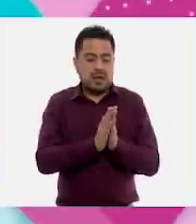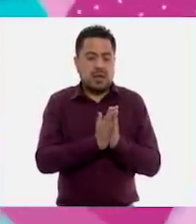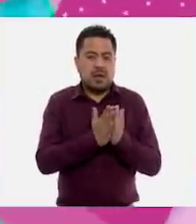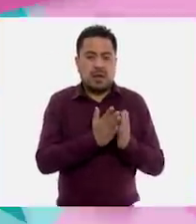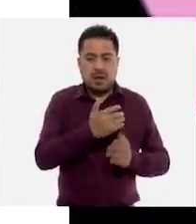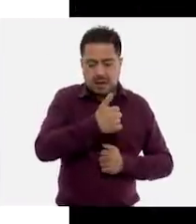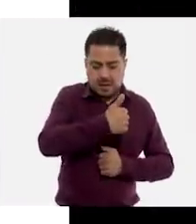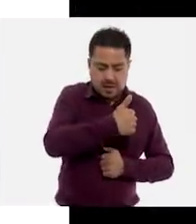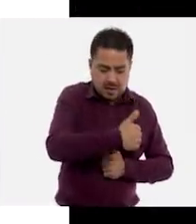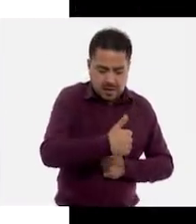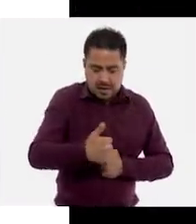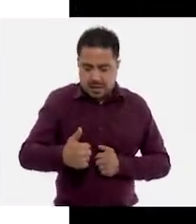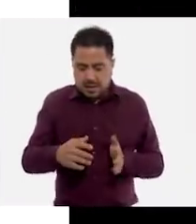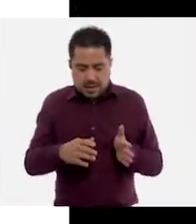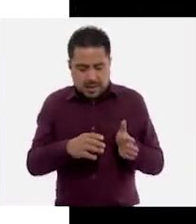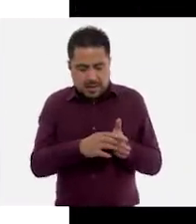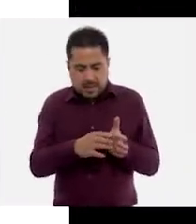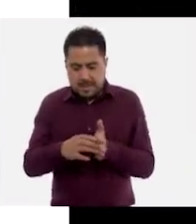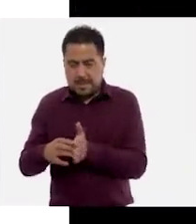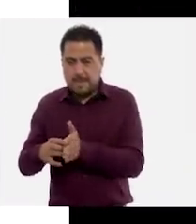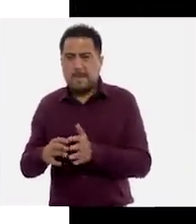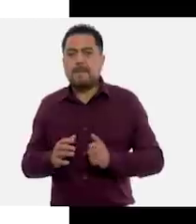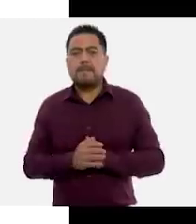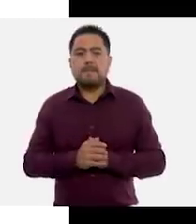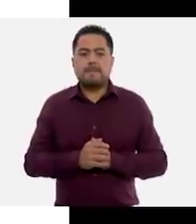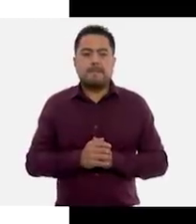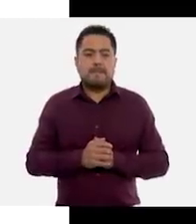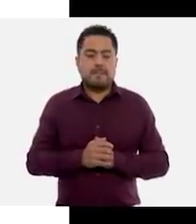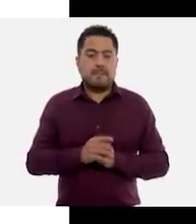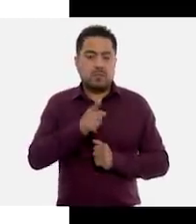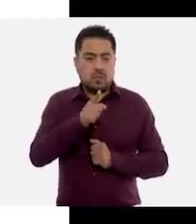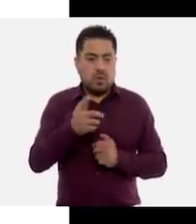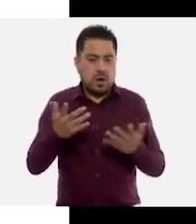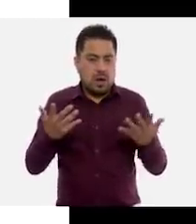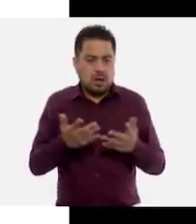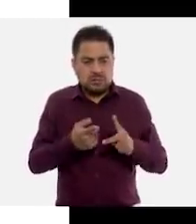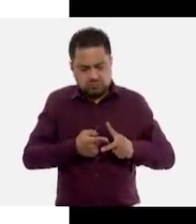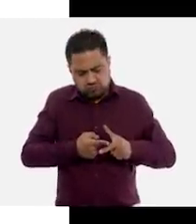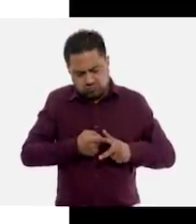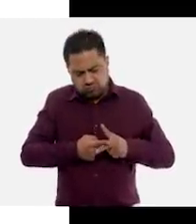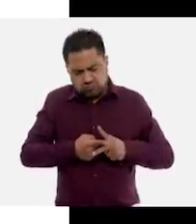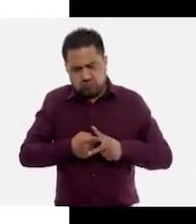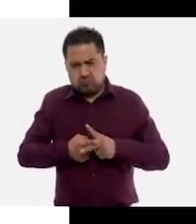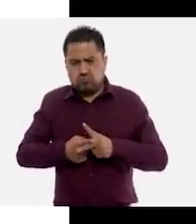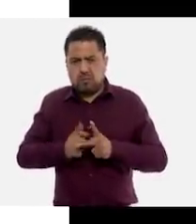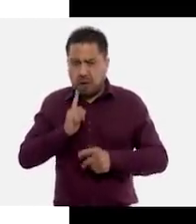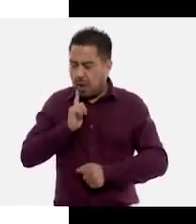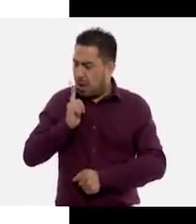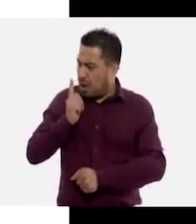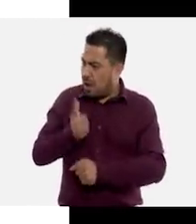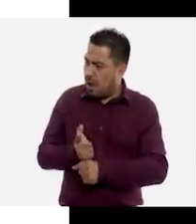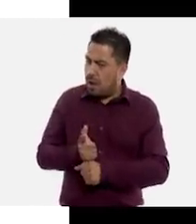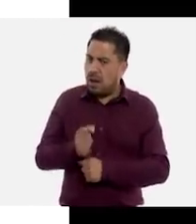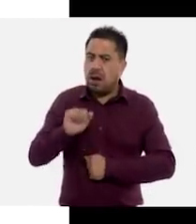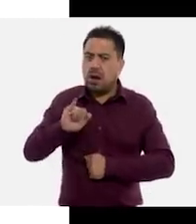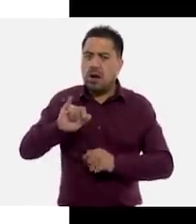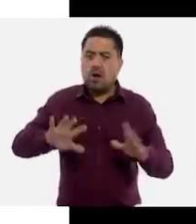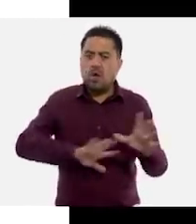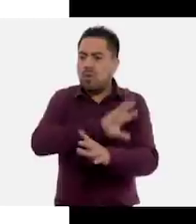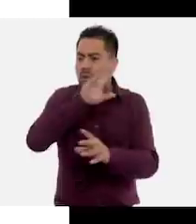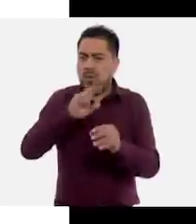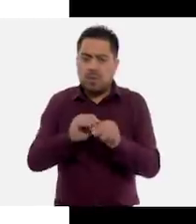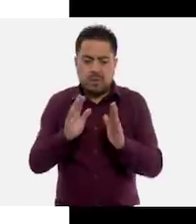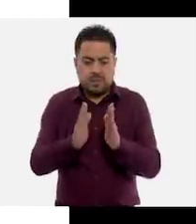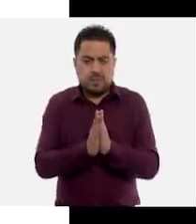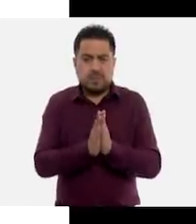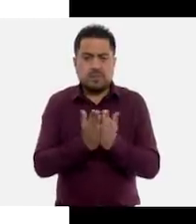que caben en cada caja. Al hacer la operación, nos damos cuenta que todos los